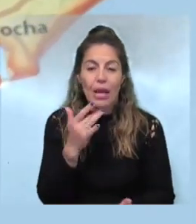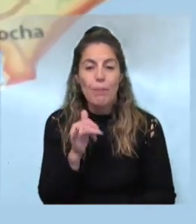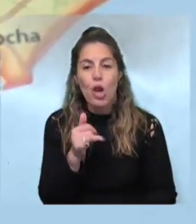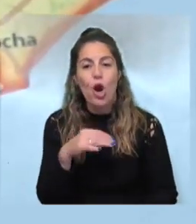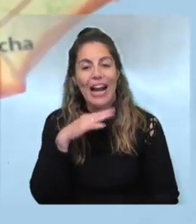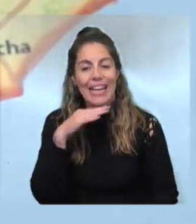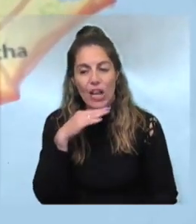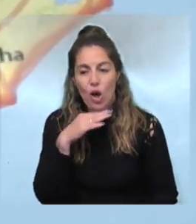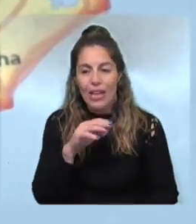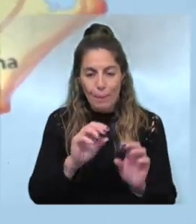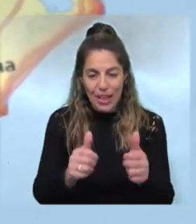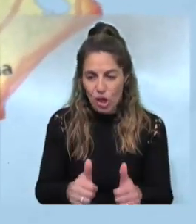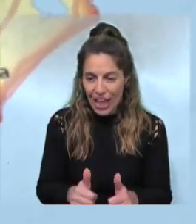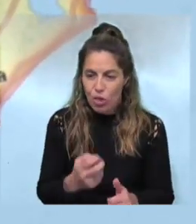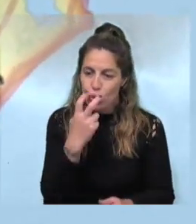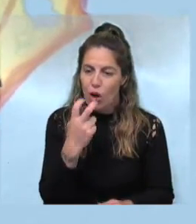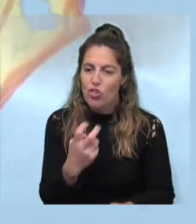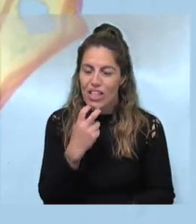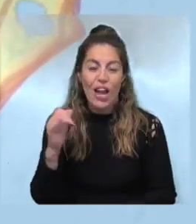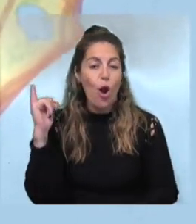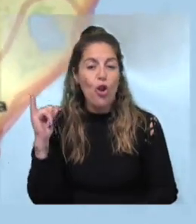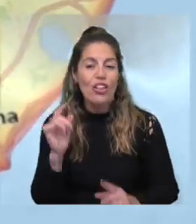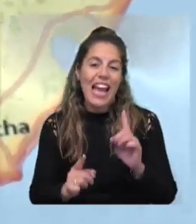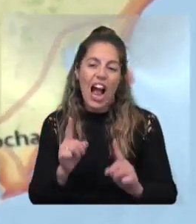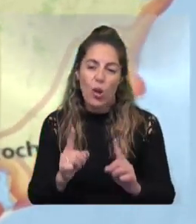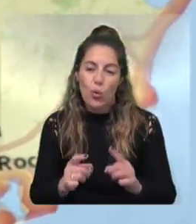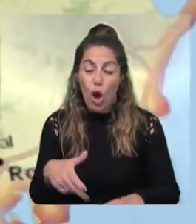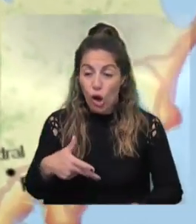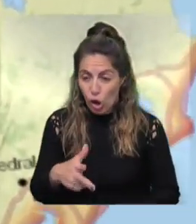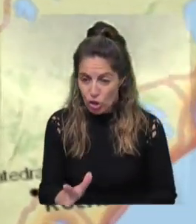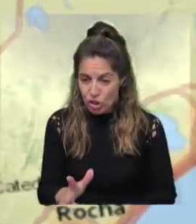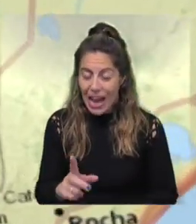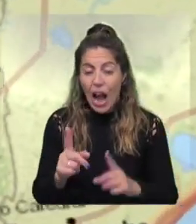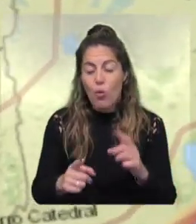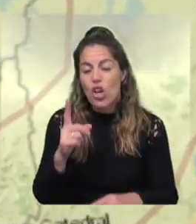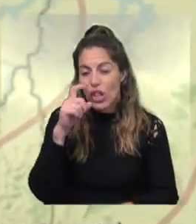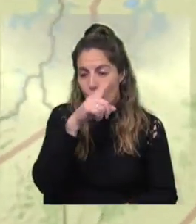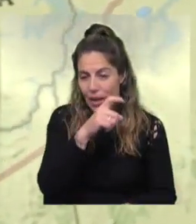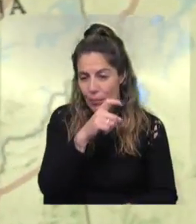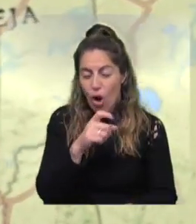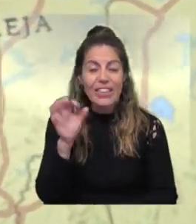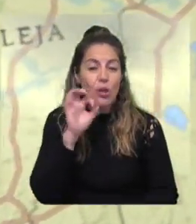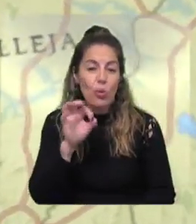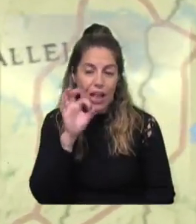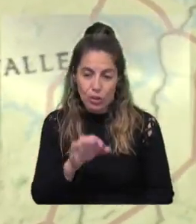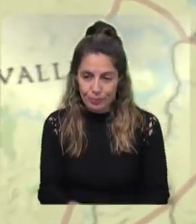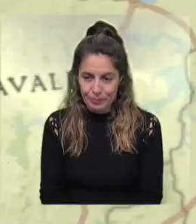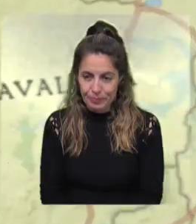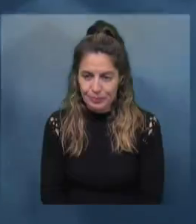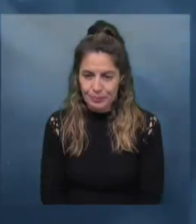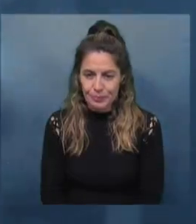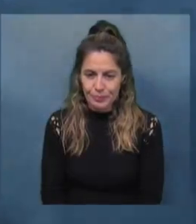nos falta, Maldonado, San José, Colonia, algunos, Rocha, algunos de Tacuarembó y de Durazno.